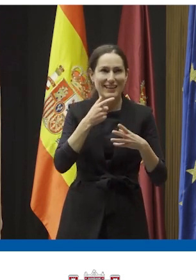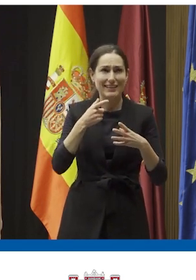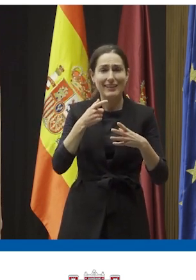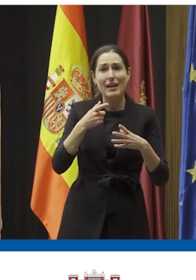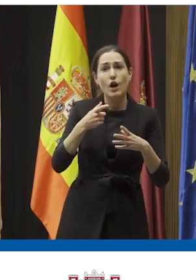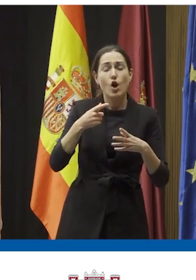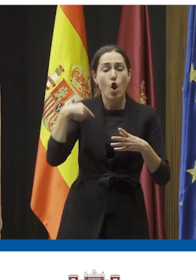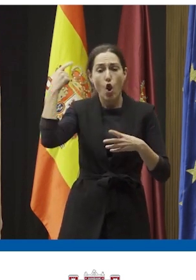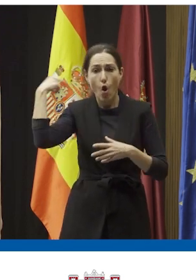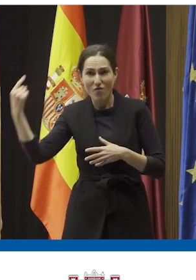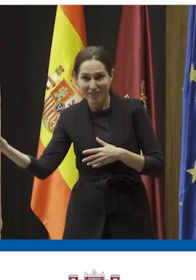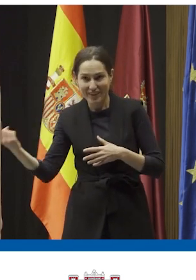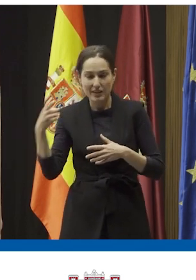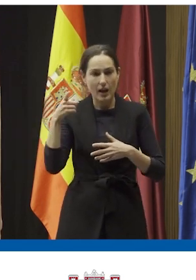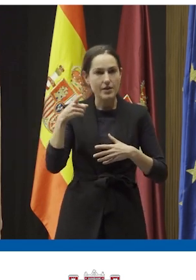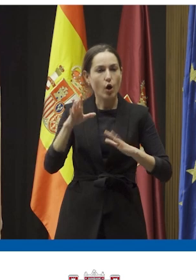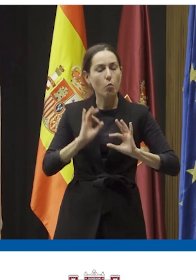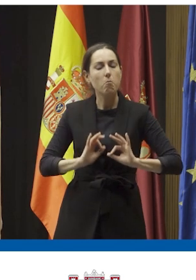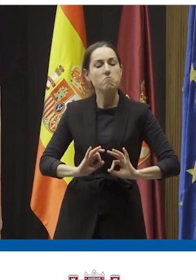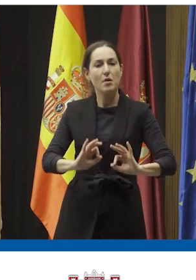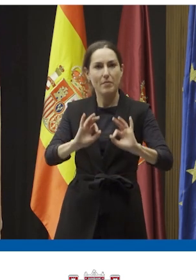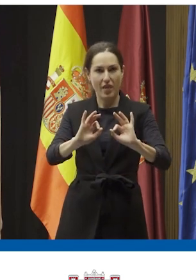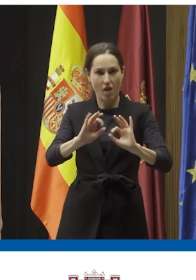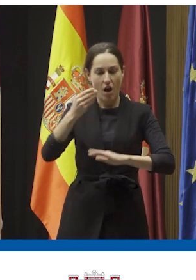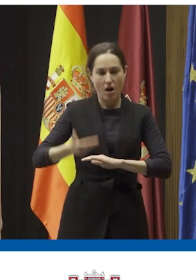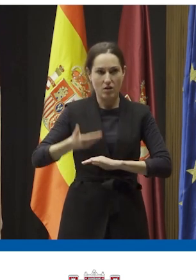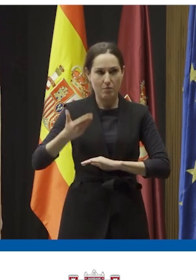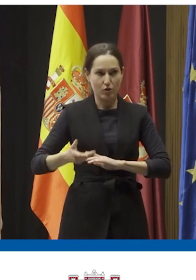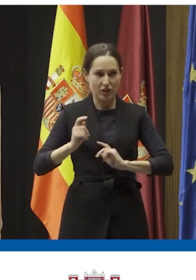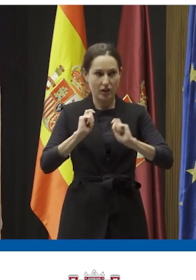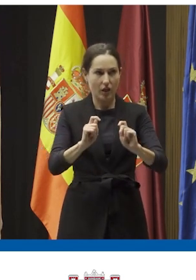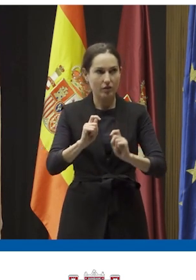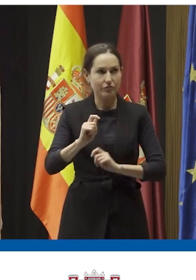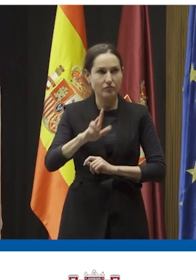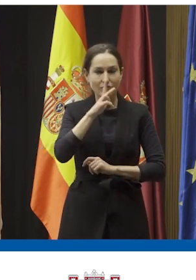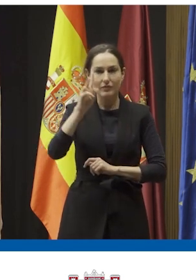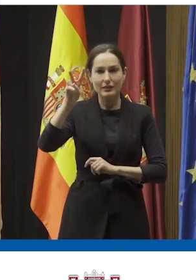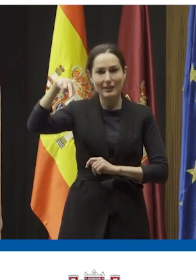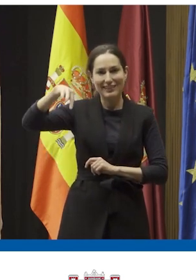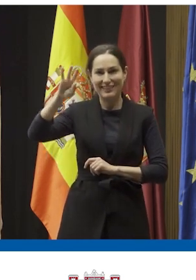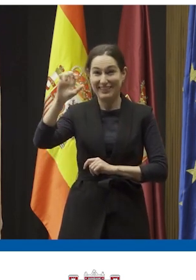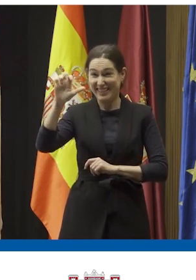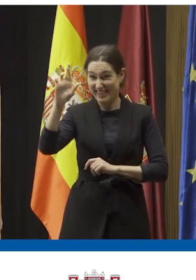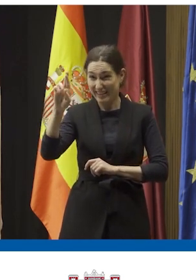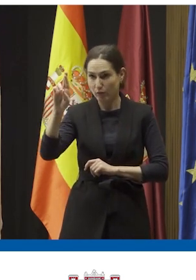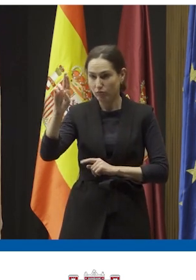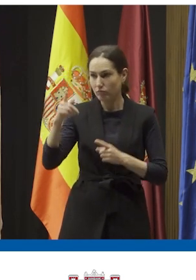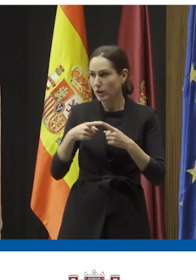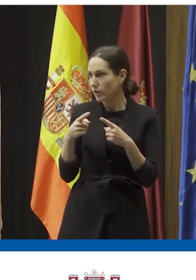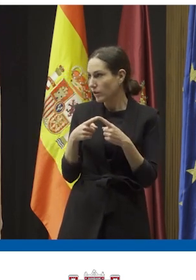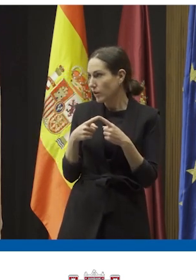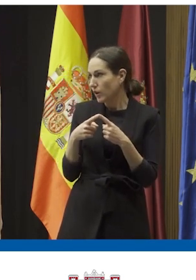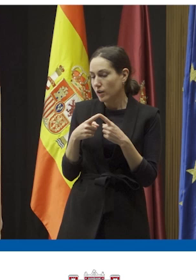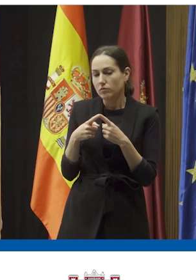Londres, ya dan un matiz importante. Hunter, una persona realmente merece la pena unos segundos nada